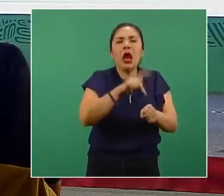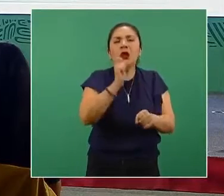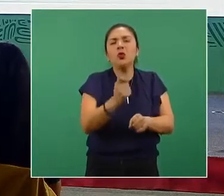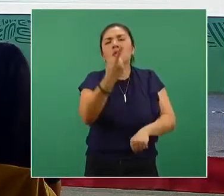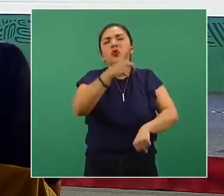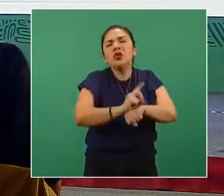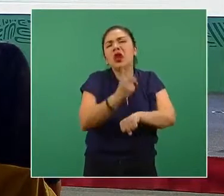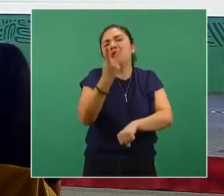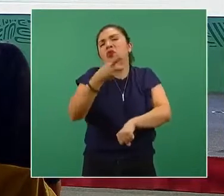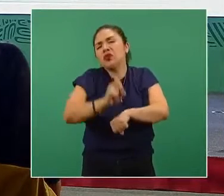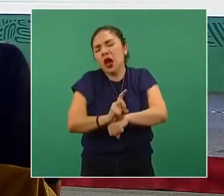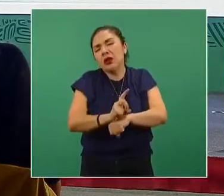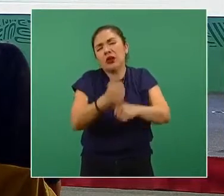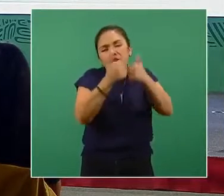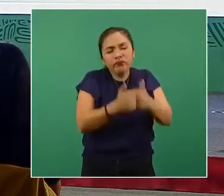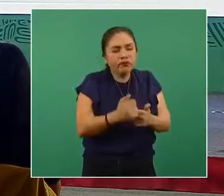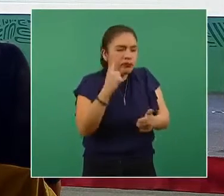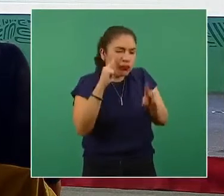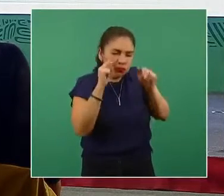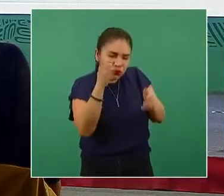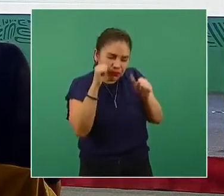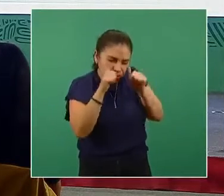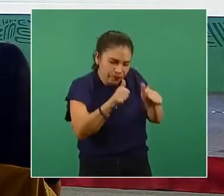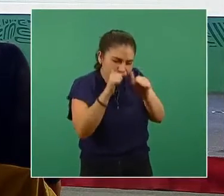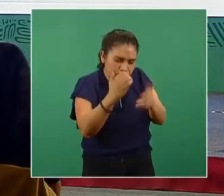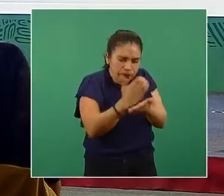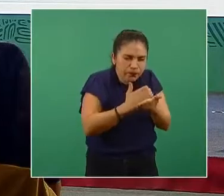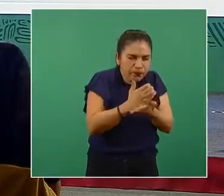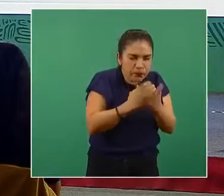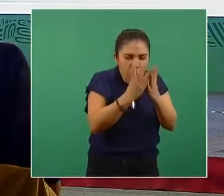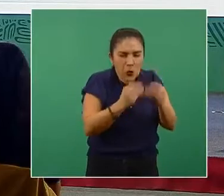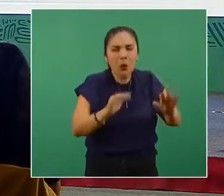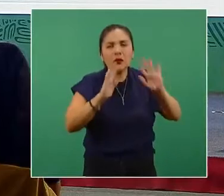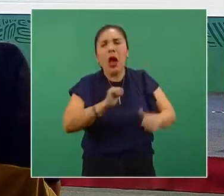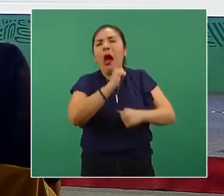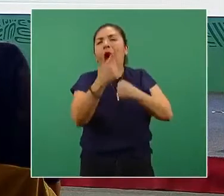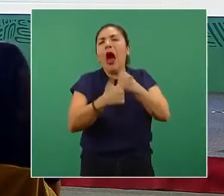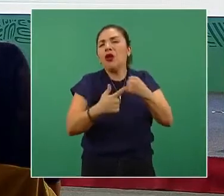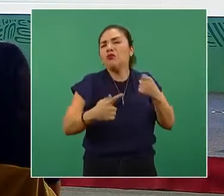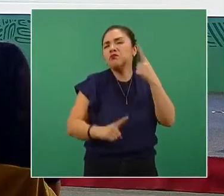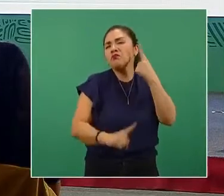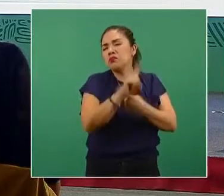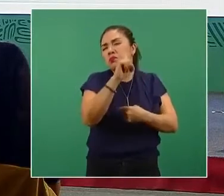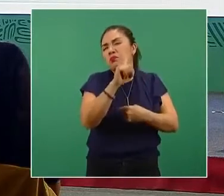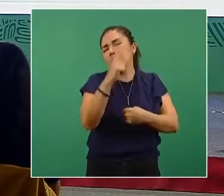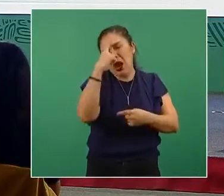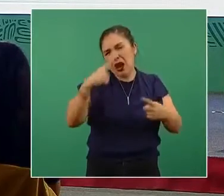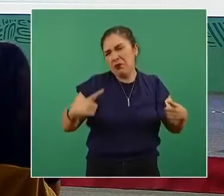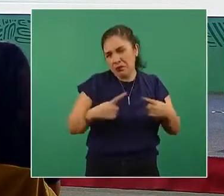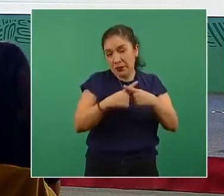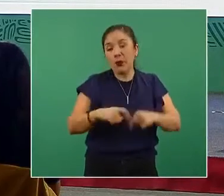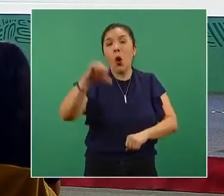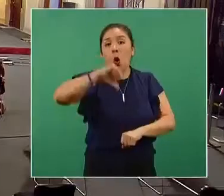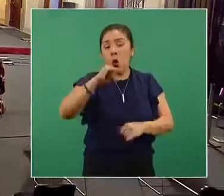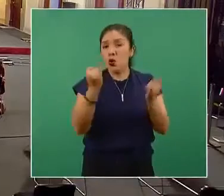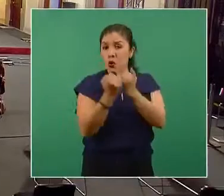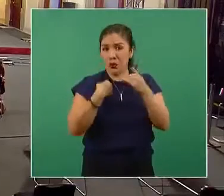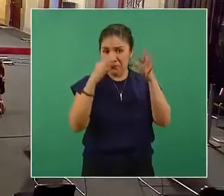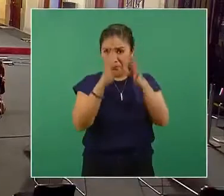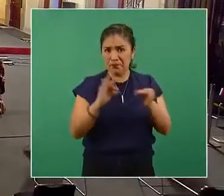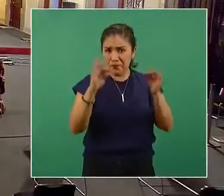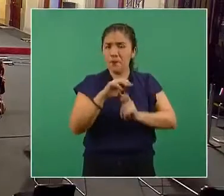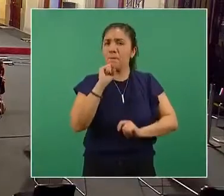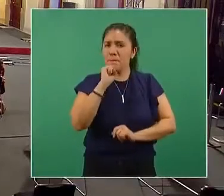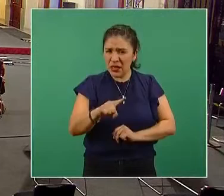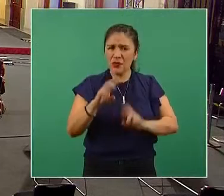de un día o dos para que estén en atención o vigilancia de algún evento de mayor importancia. Hoy comentábamos también en